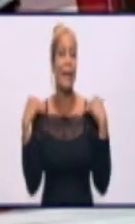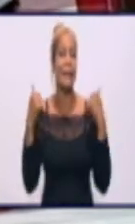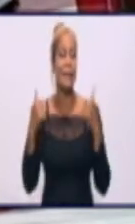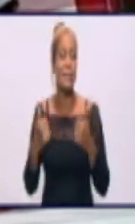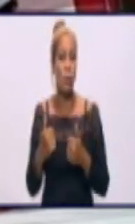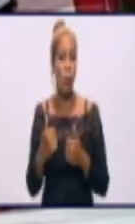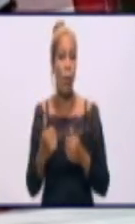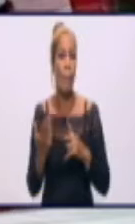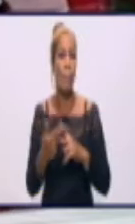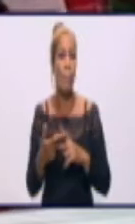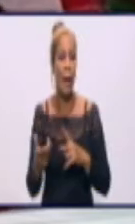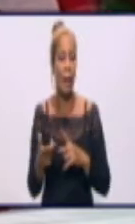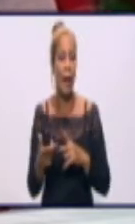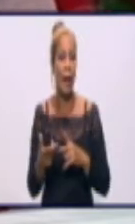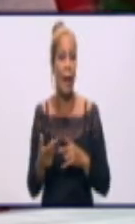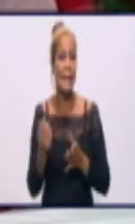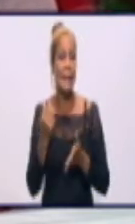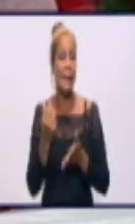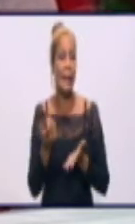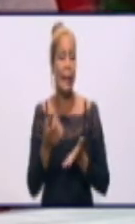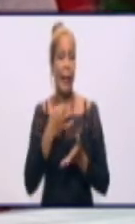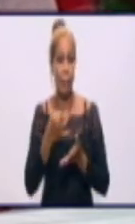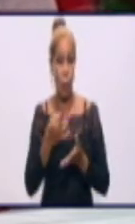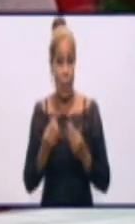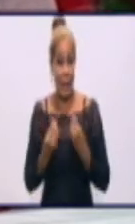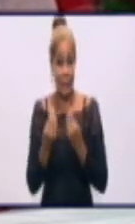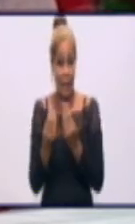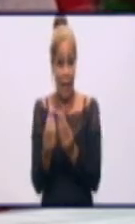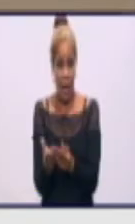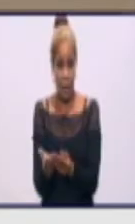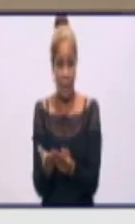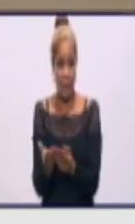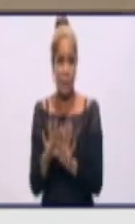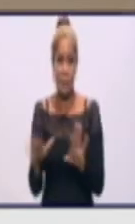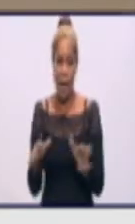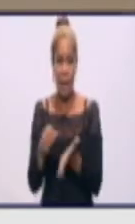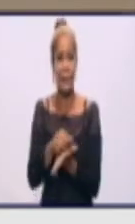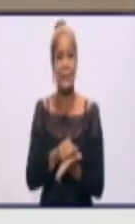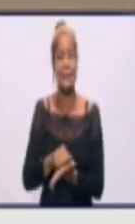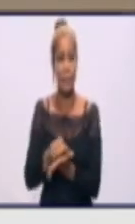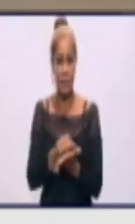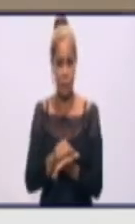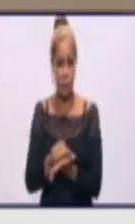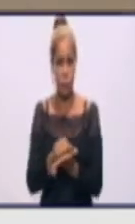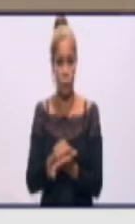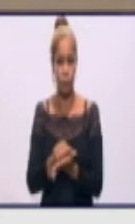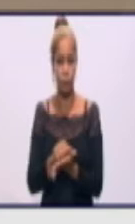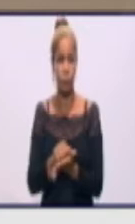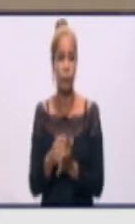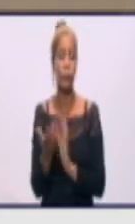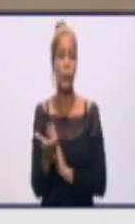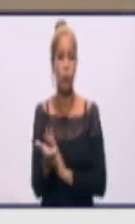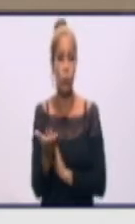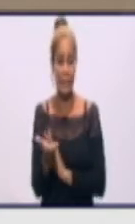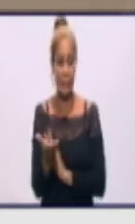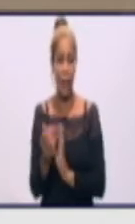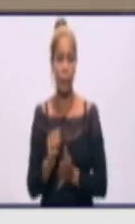notificarme el servicio solicitado? Bueno, primero vamos a explicar una cosita y es cómo se solicita el trámite. Ajá.